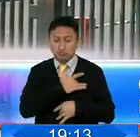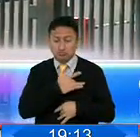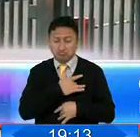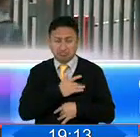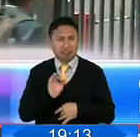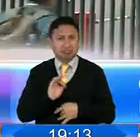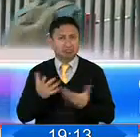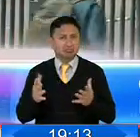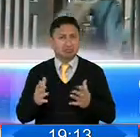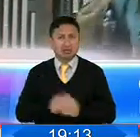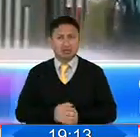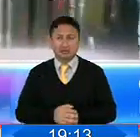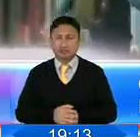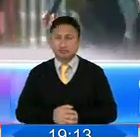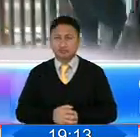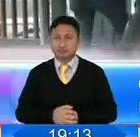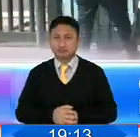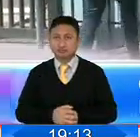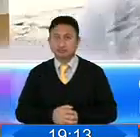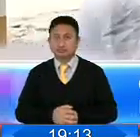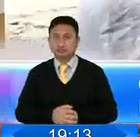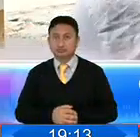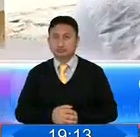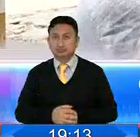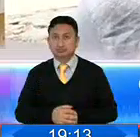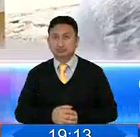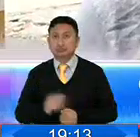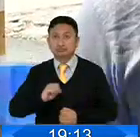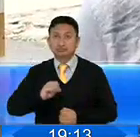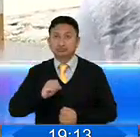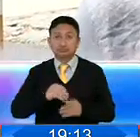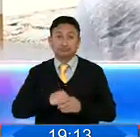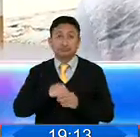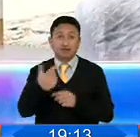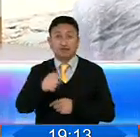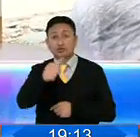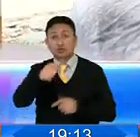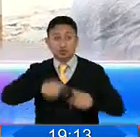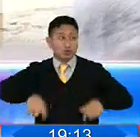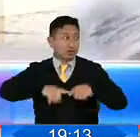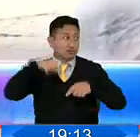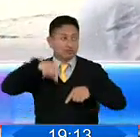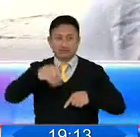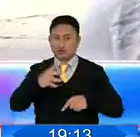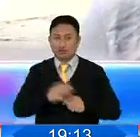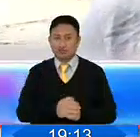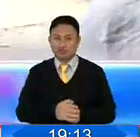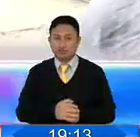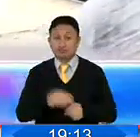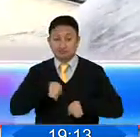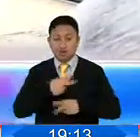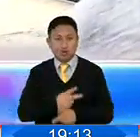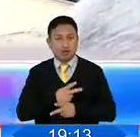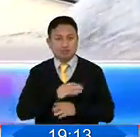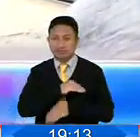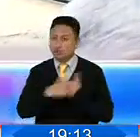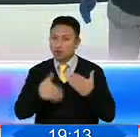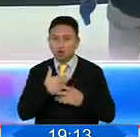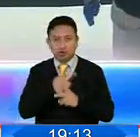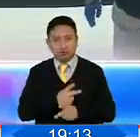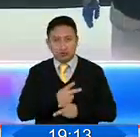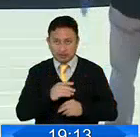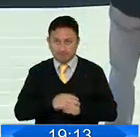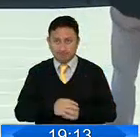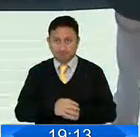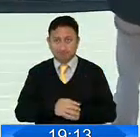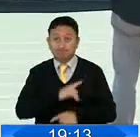ningún síntoma relacionado con el coronavirus. Hay que hacerse afuera, en otro lado. Aquí no. Nosotros nos cuidamos todo lo que más pudimos.